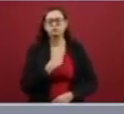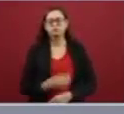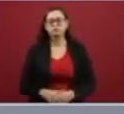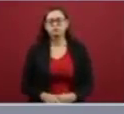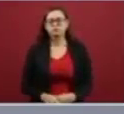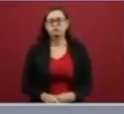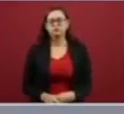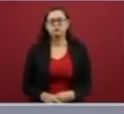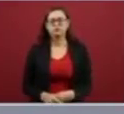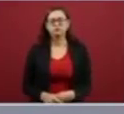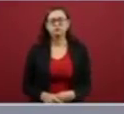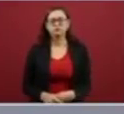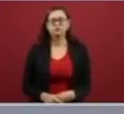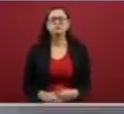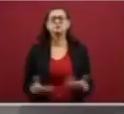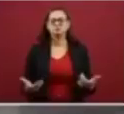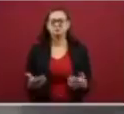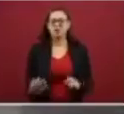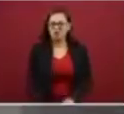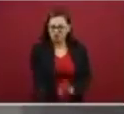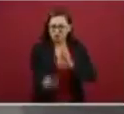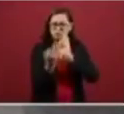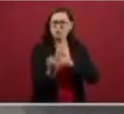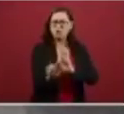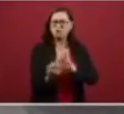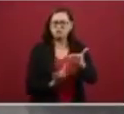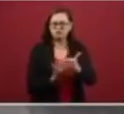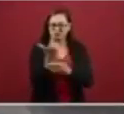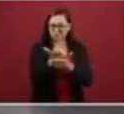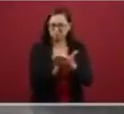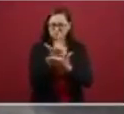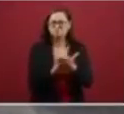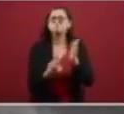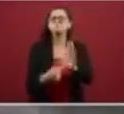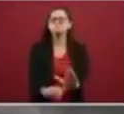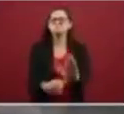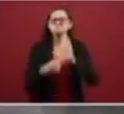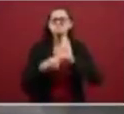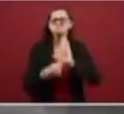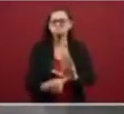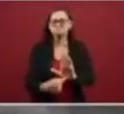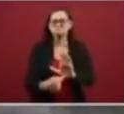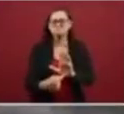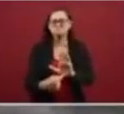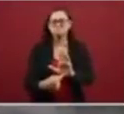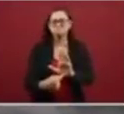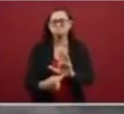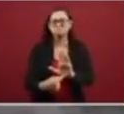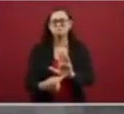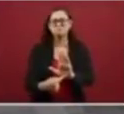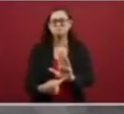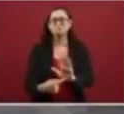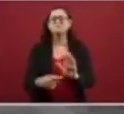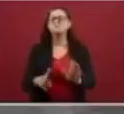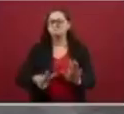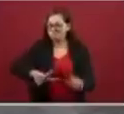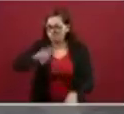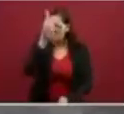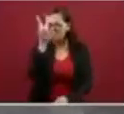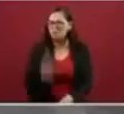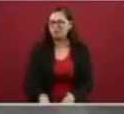Venimos a rendirles cuentas con absoluto apego a la